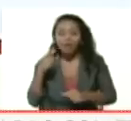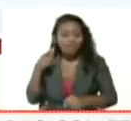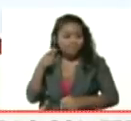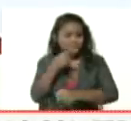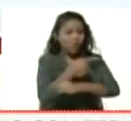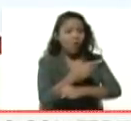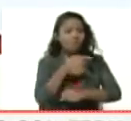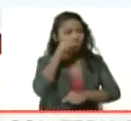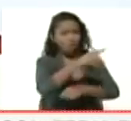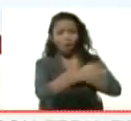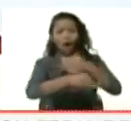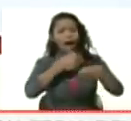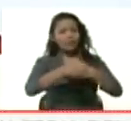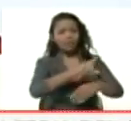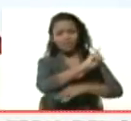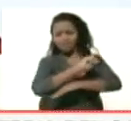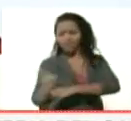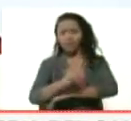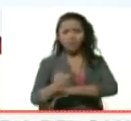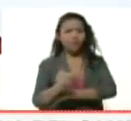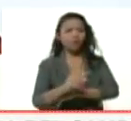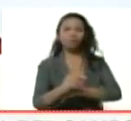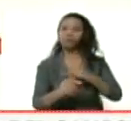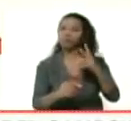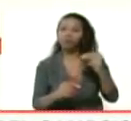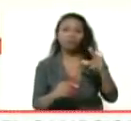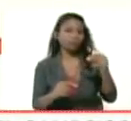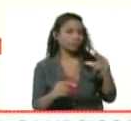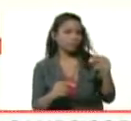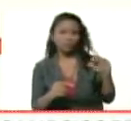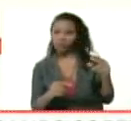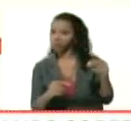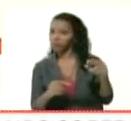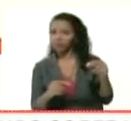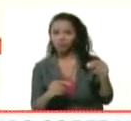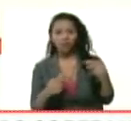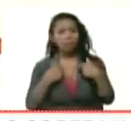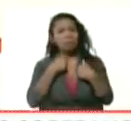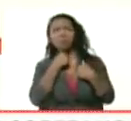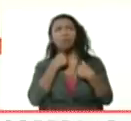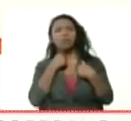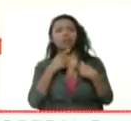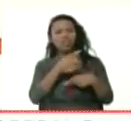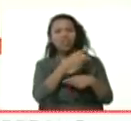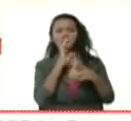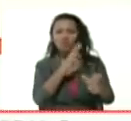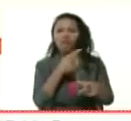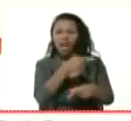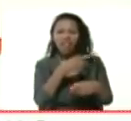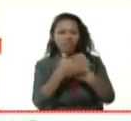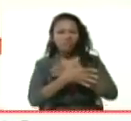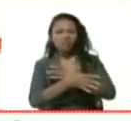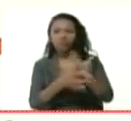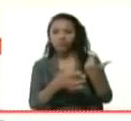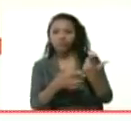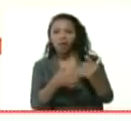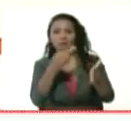No, que tú vas a ser el de organización. No, a mí no me gusta. ¿Qué resultado vamos a tener ahí?